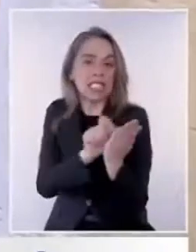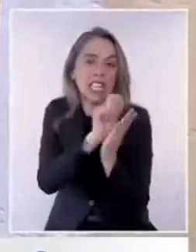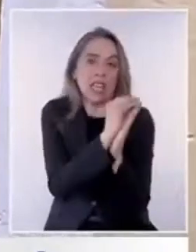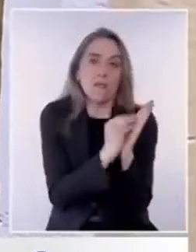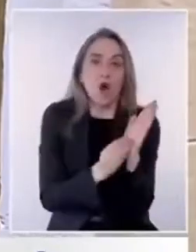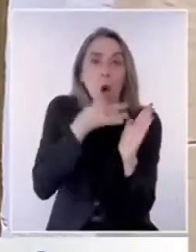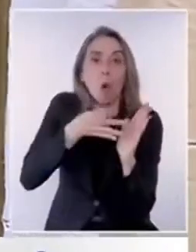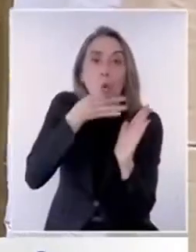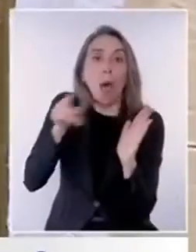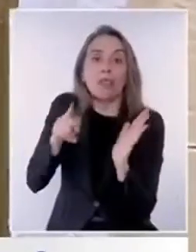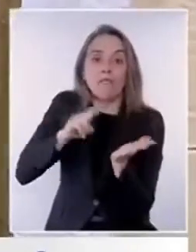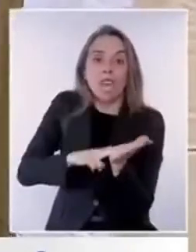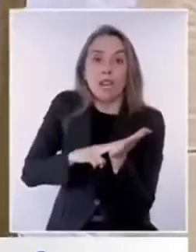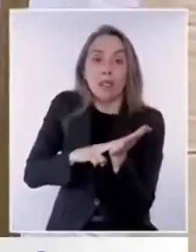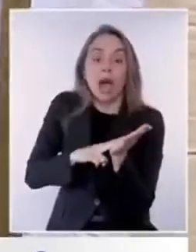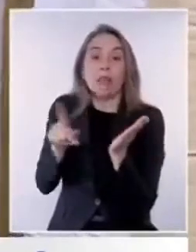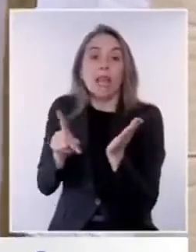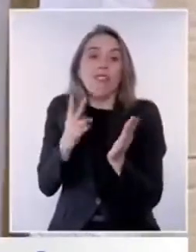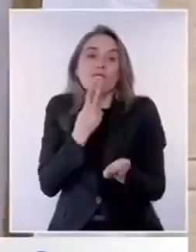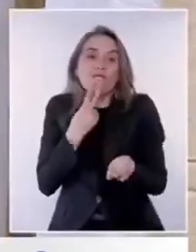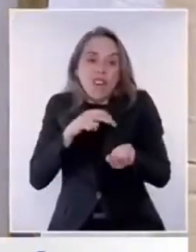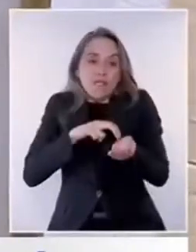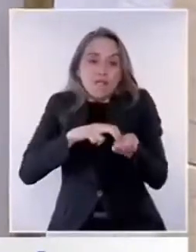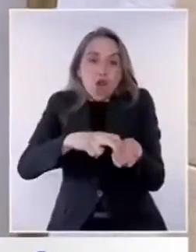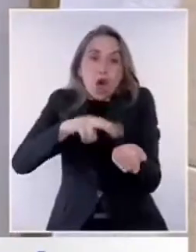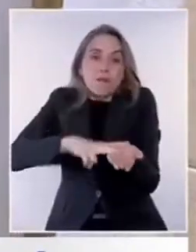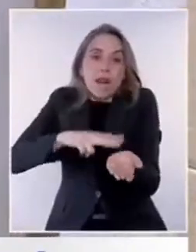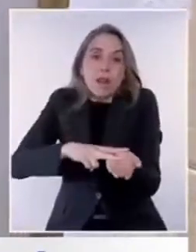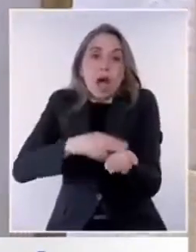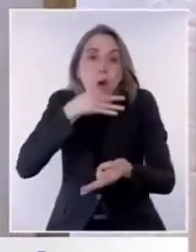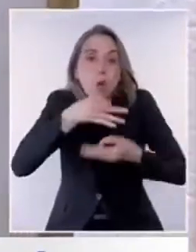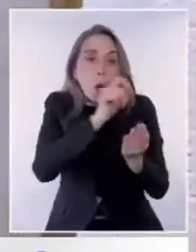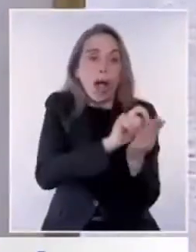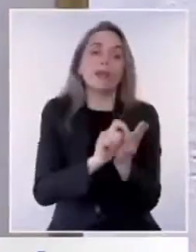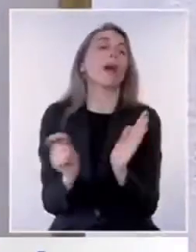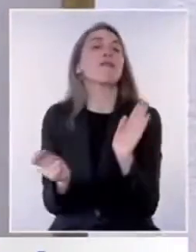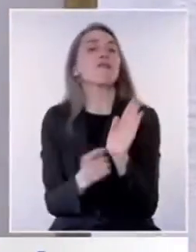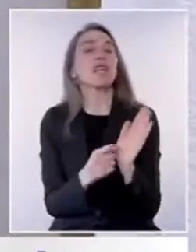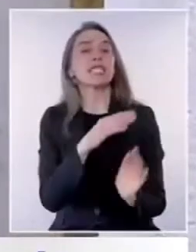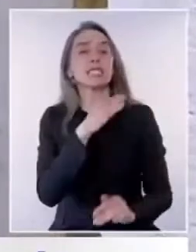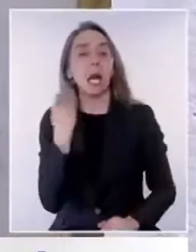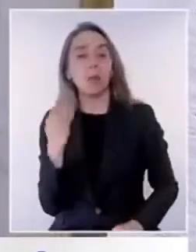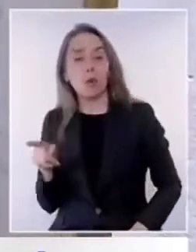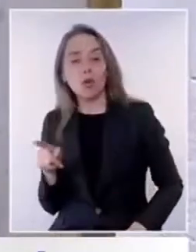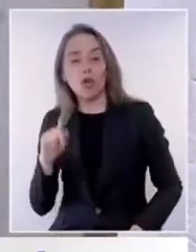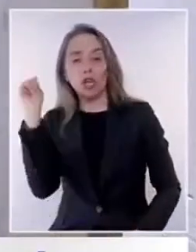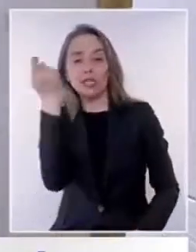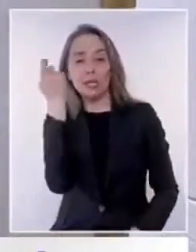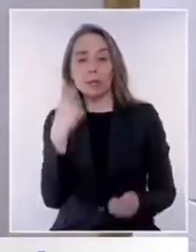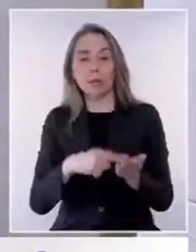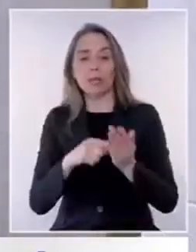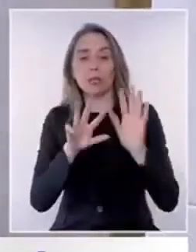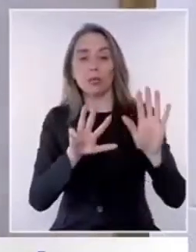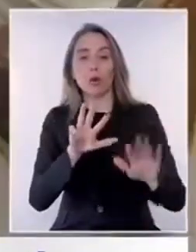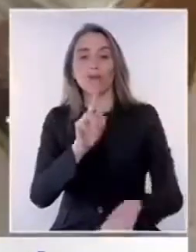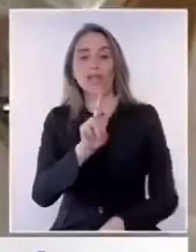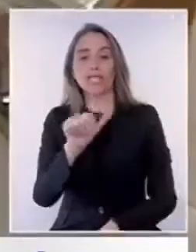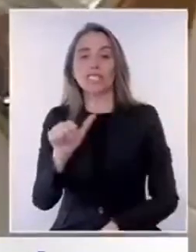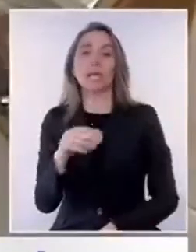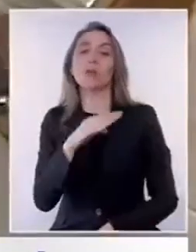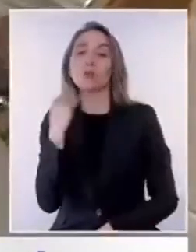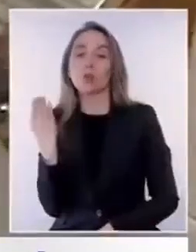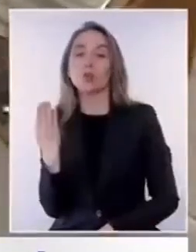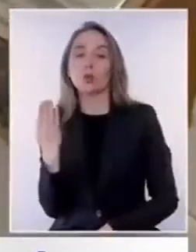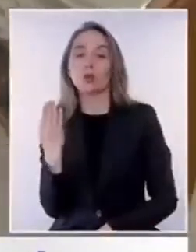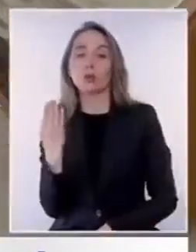son los relatos como más fidedignos de lo que había sucedido. ¿Esta es la fecha de fallecimiento del estero acá? En septiembre de 1926.